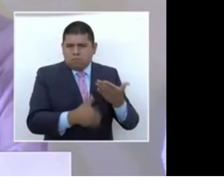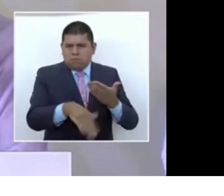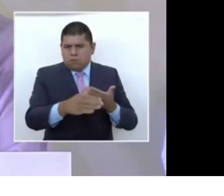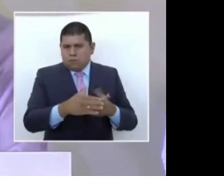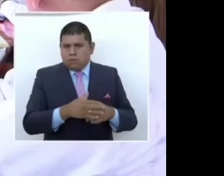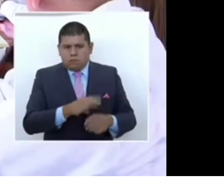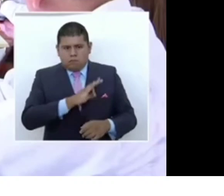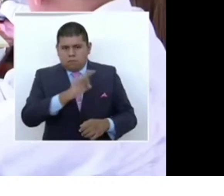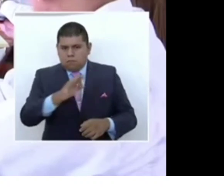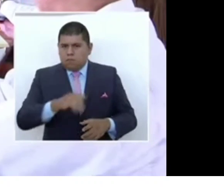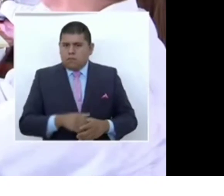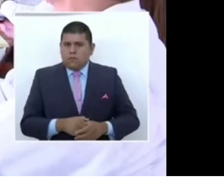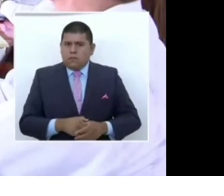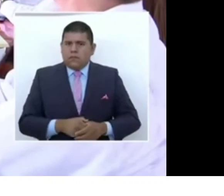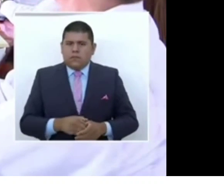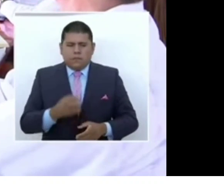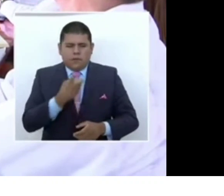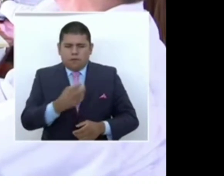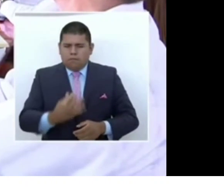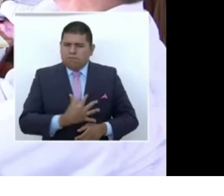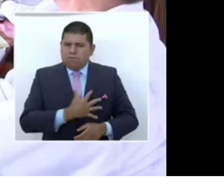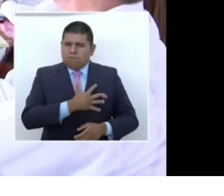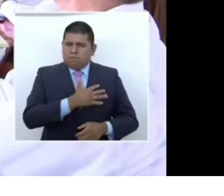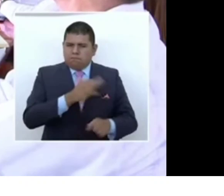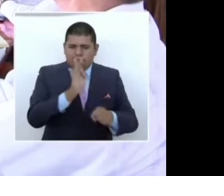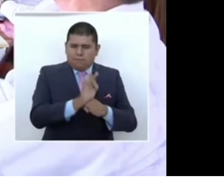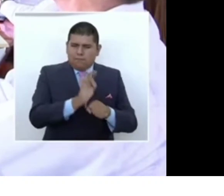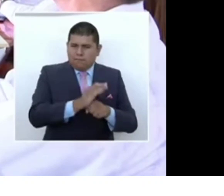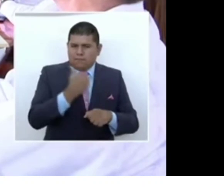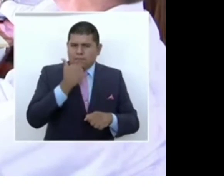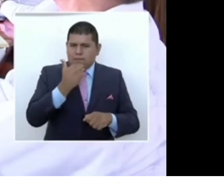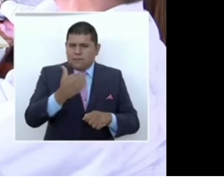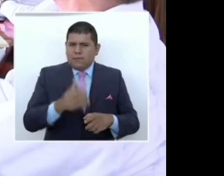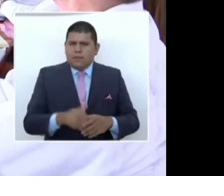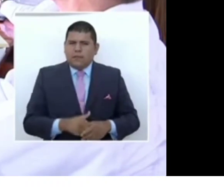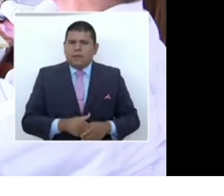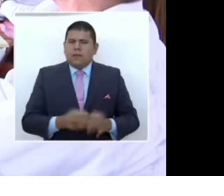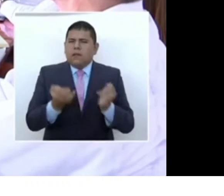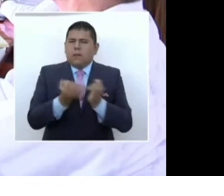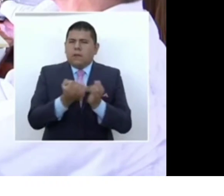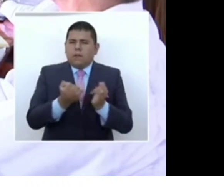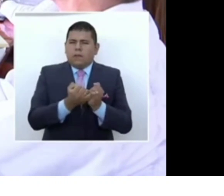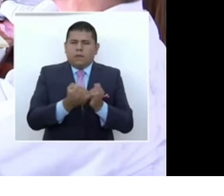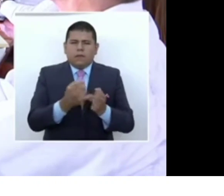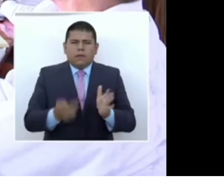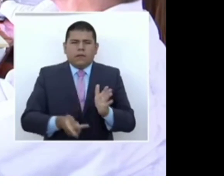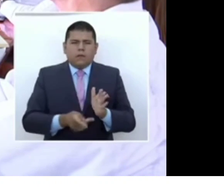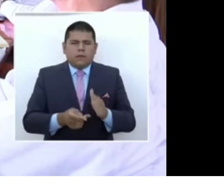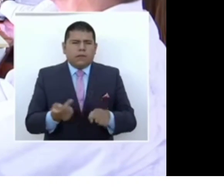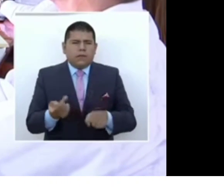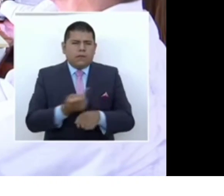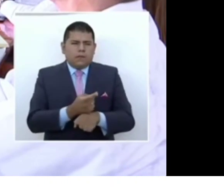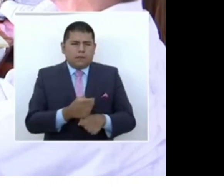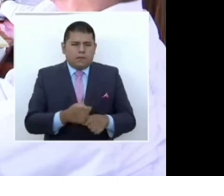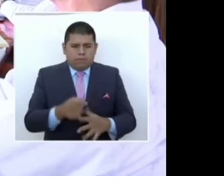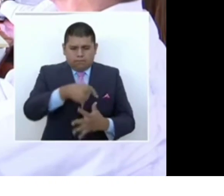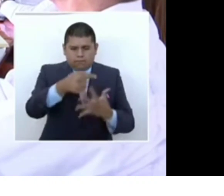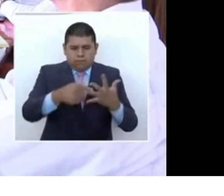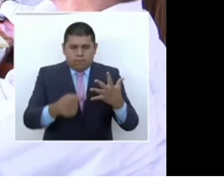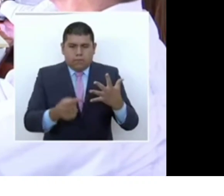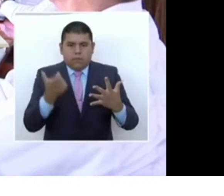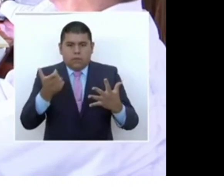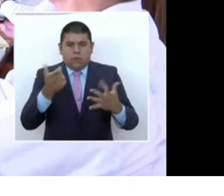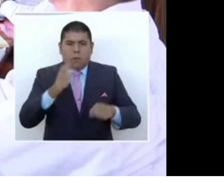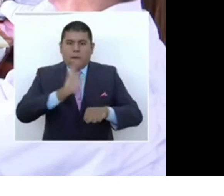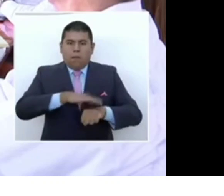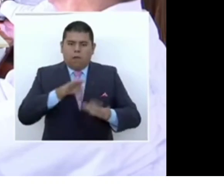todas estas acciones de bienestar, y en muchos casos se van a incrementar los